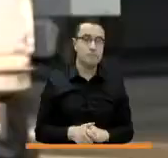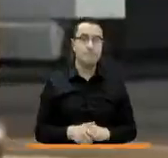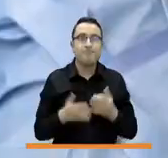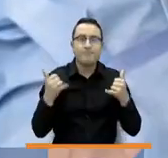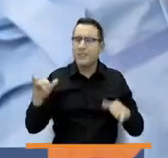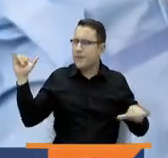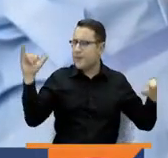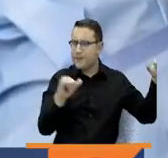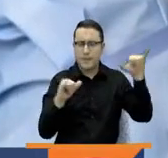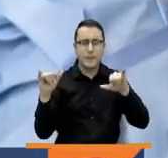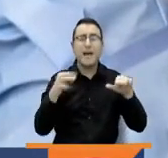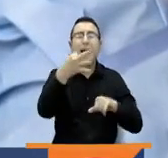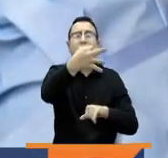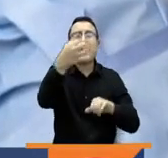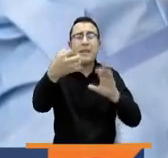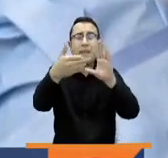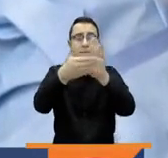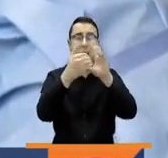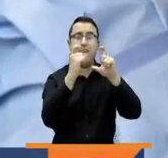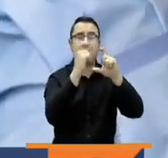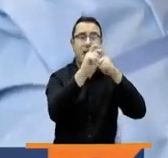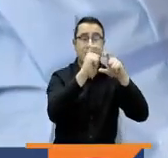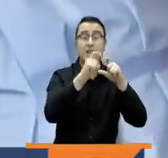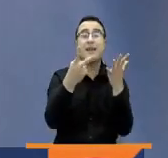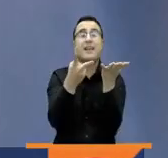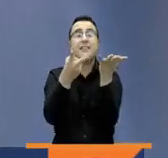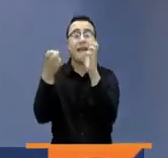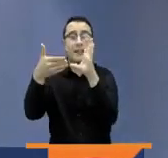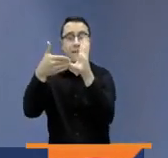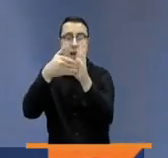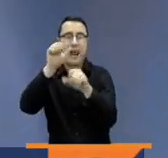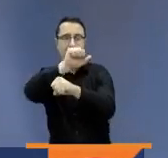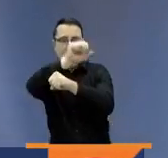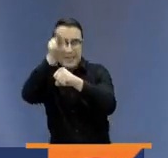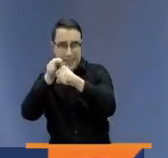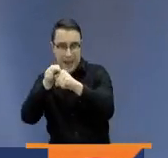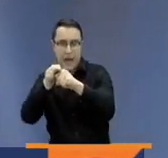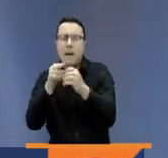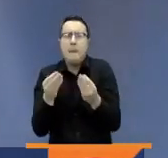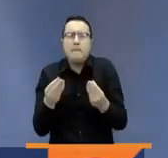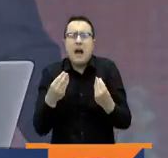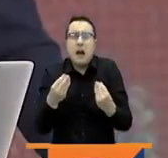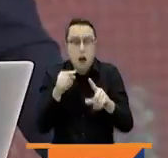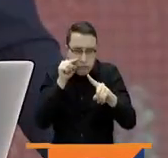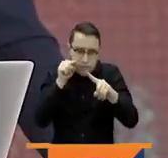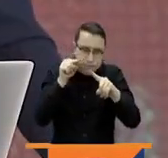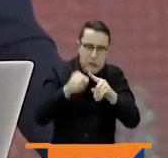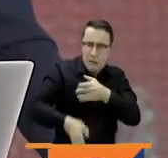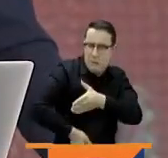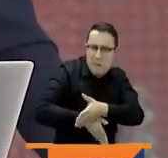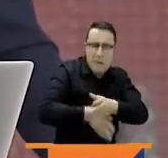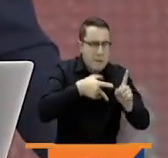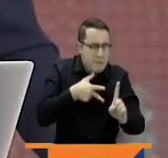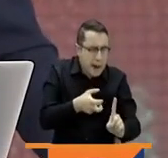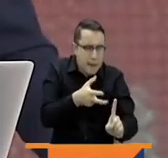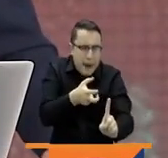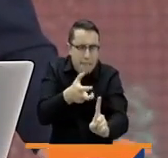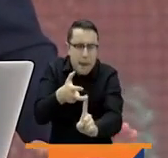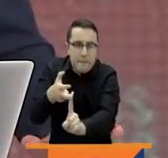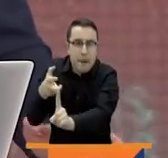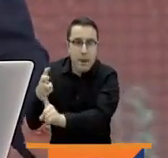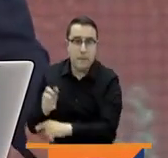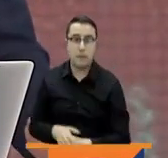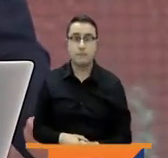más de 300.000 dosis de Pfizer y cerca de 700.000 de AstraZeneca para seguir avanzando en la vacunación. En Cartagena, las autoridades de